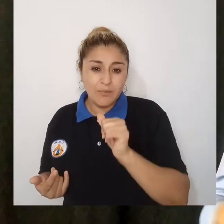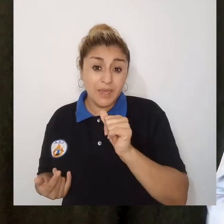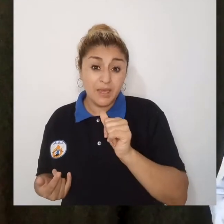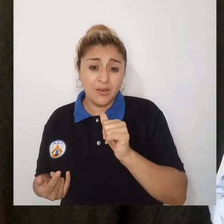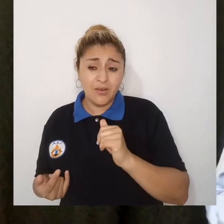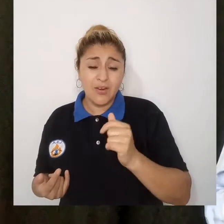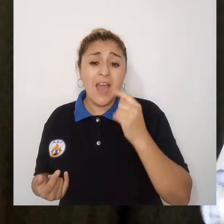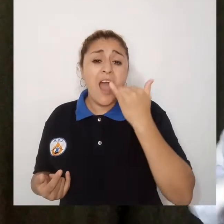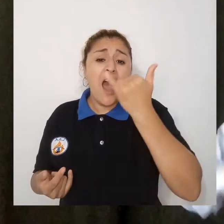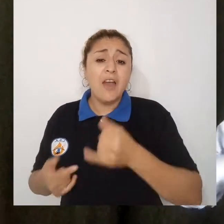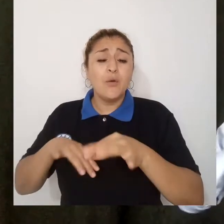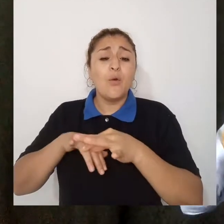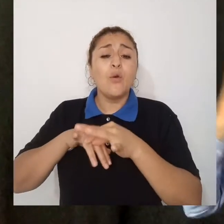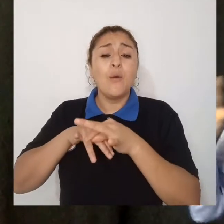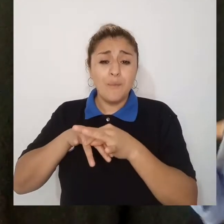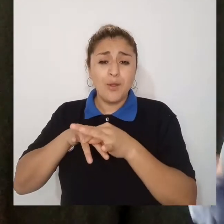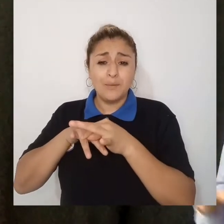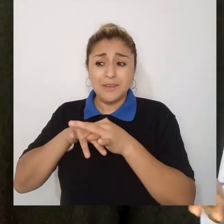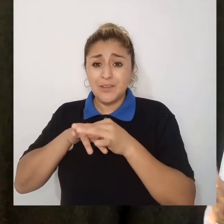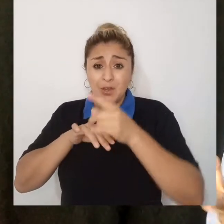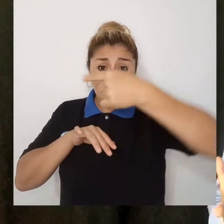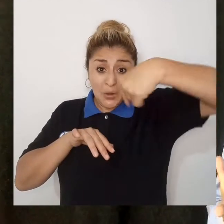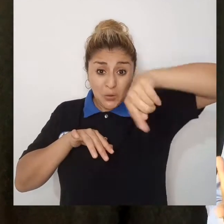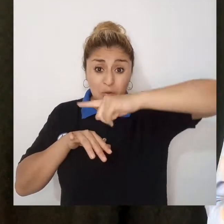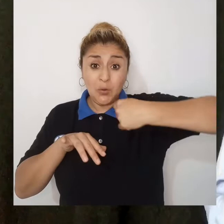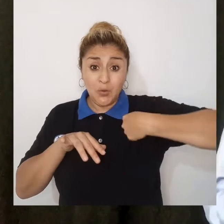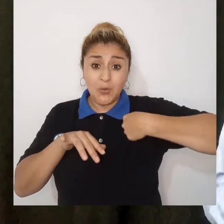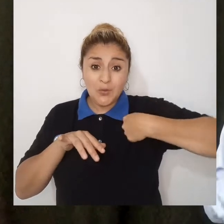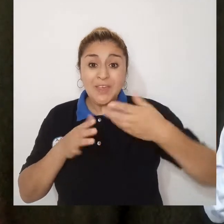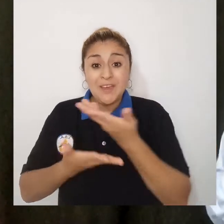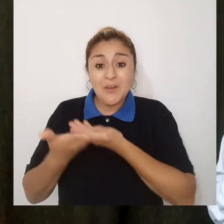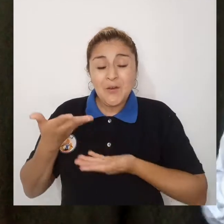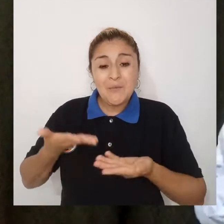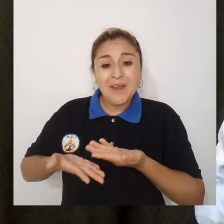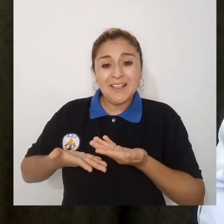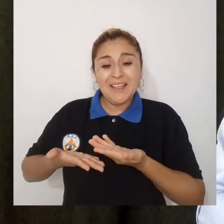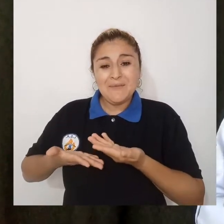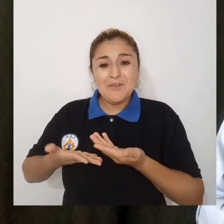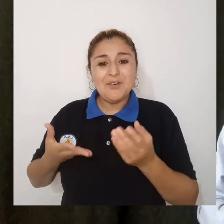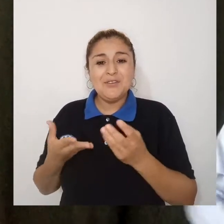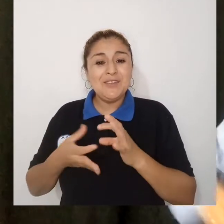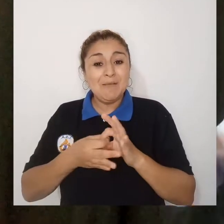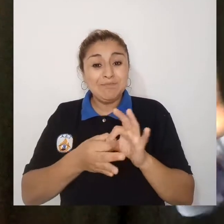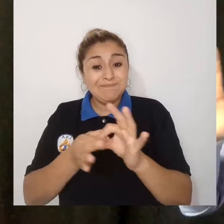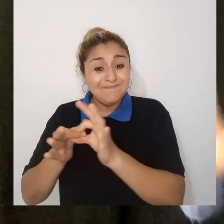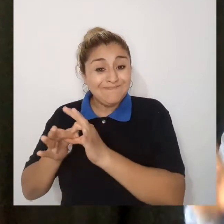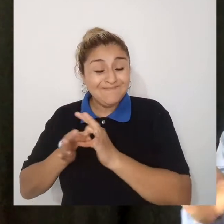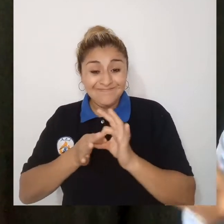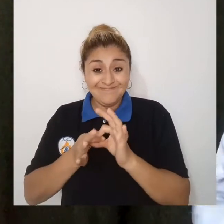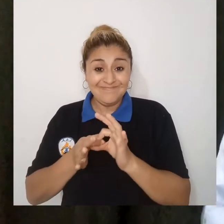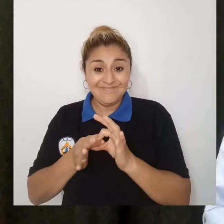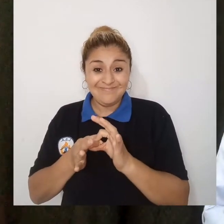hermoso que nos saca la orfandad mundana y nos da la pertenencia divina para